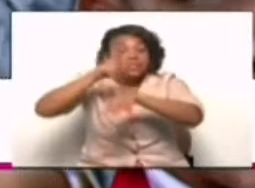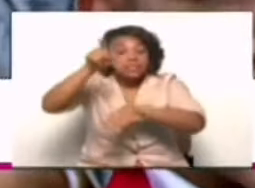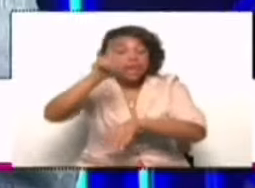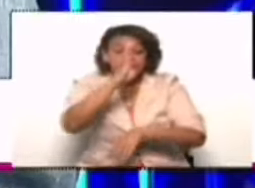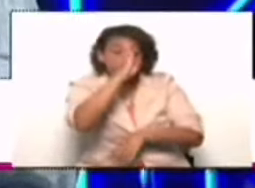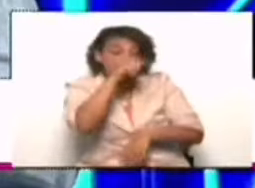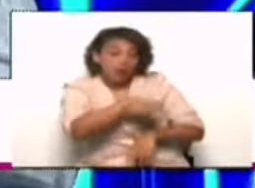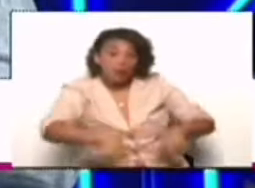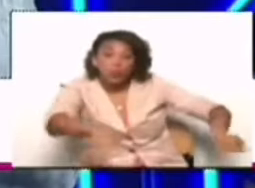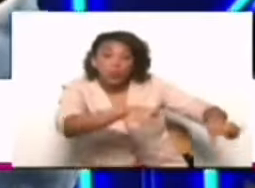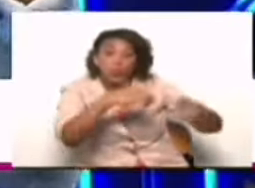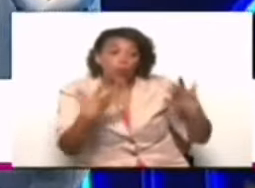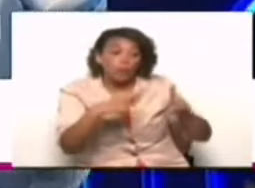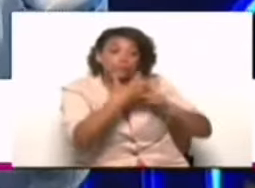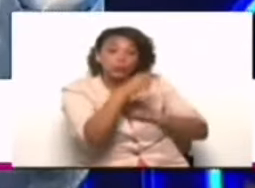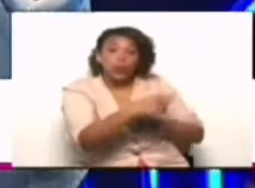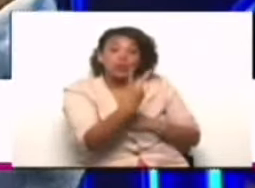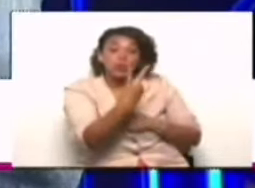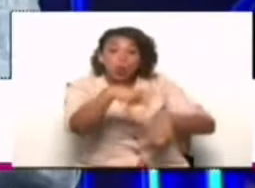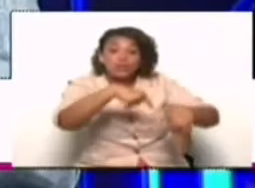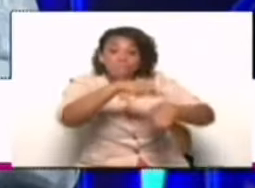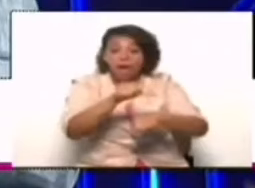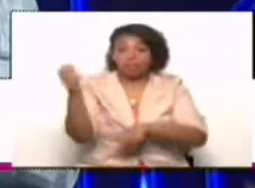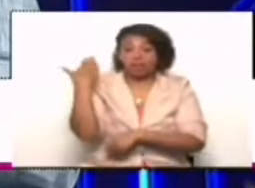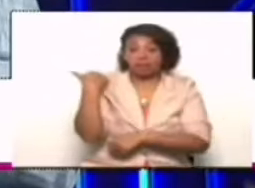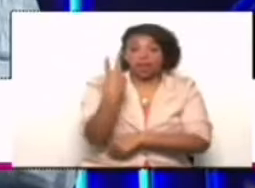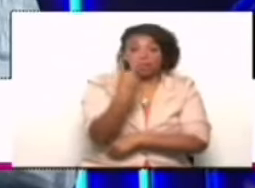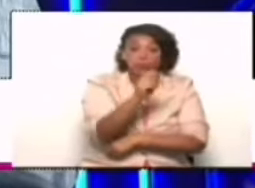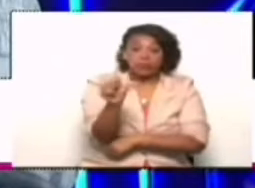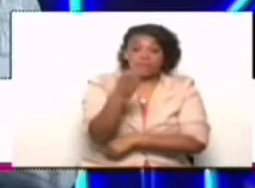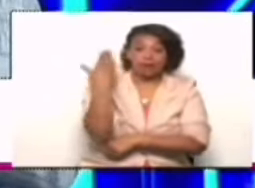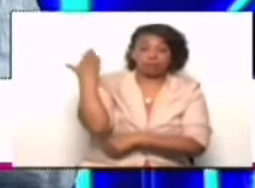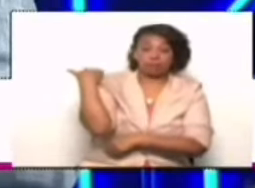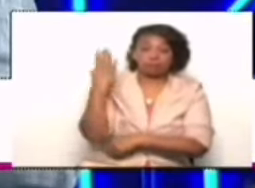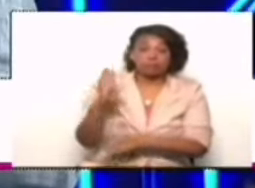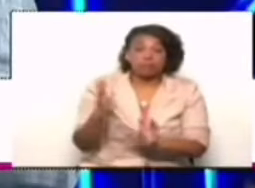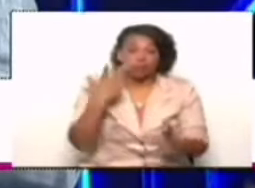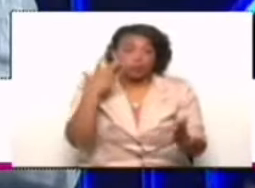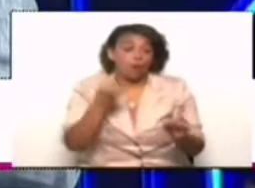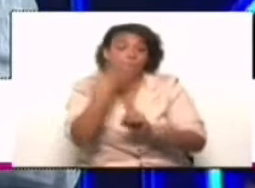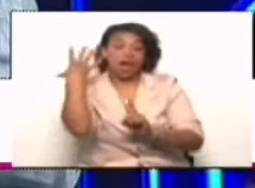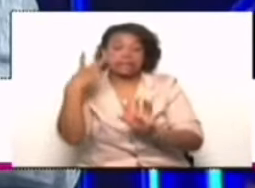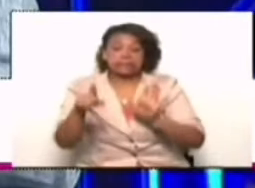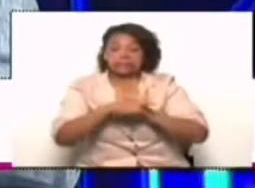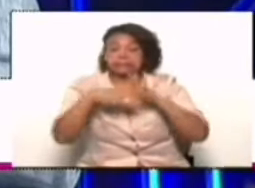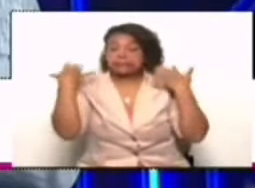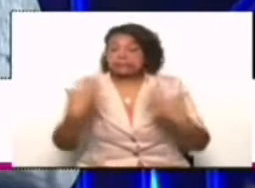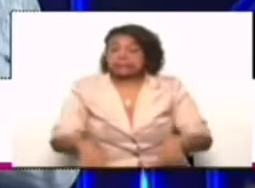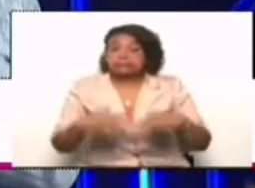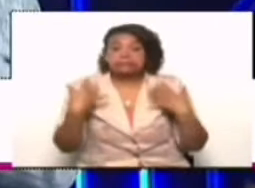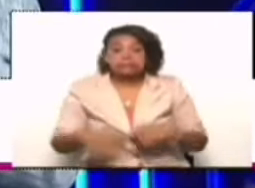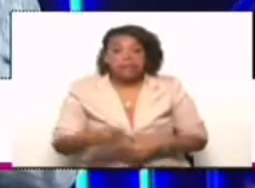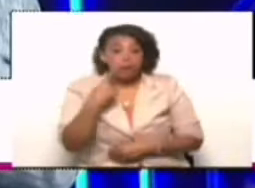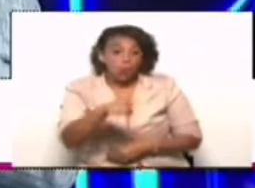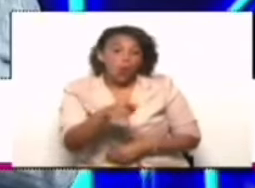Barinas sucedió hace unas dos semanas, ¿verdad? Tiene un gran impacto, pero todos